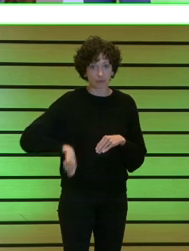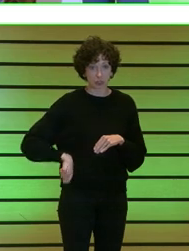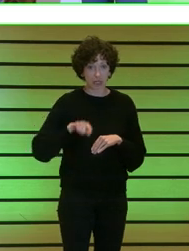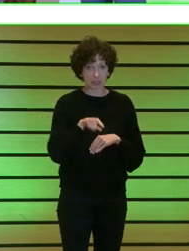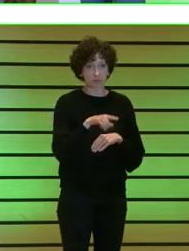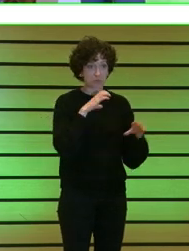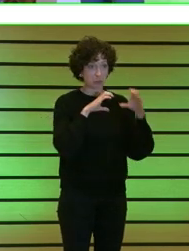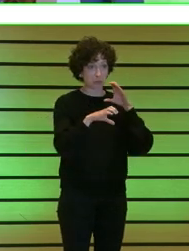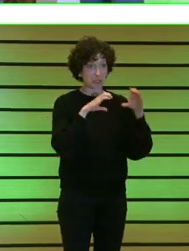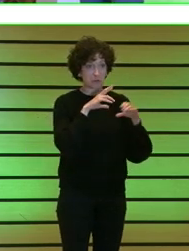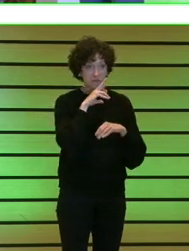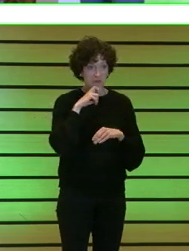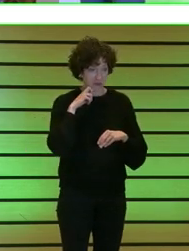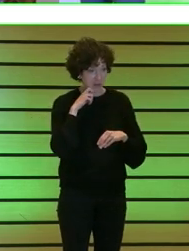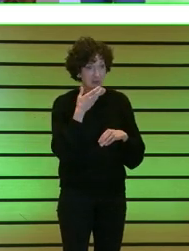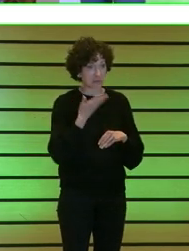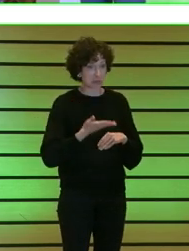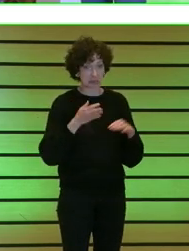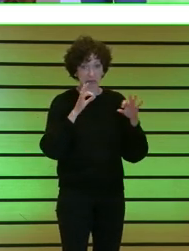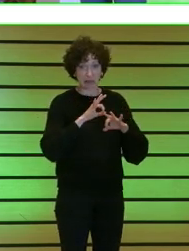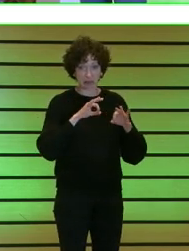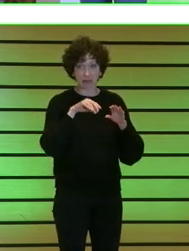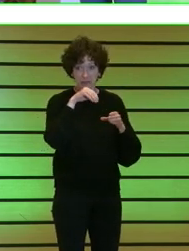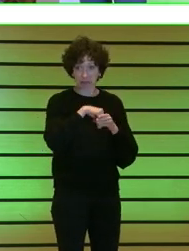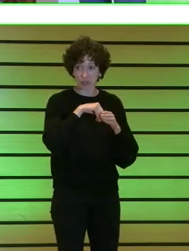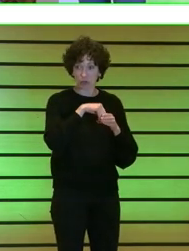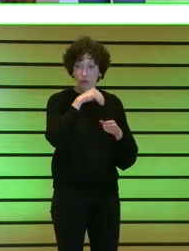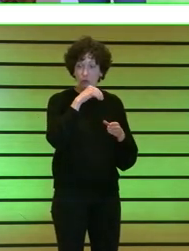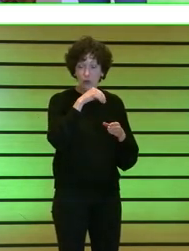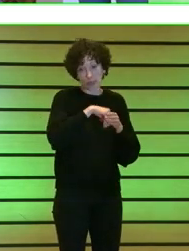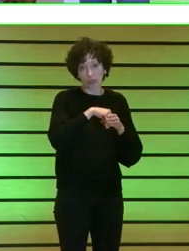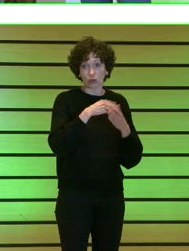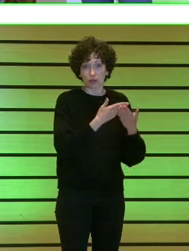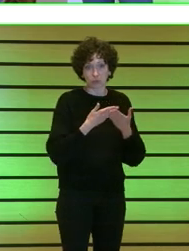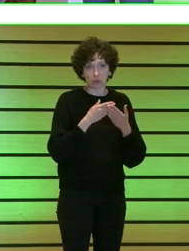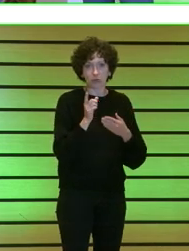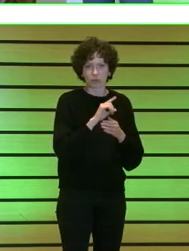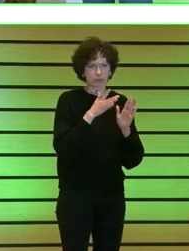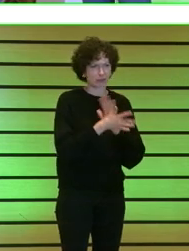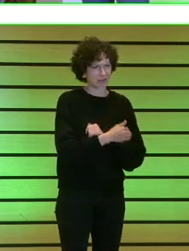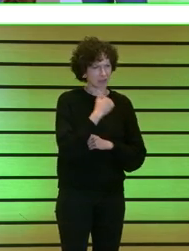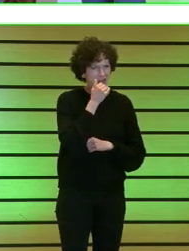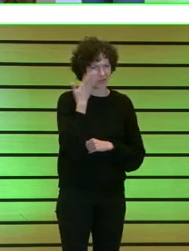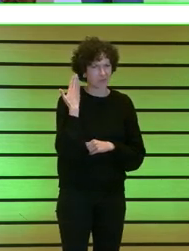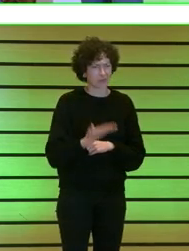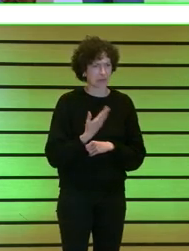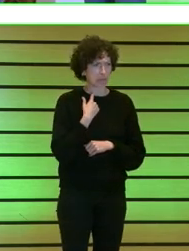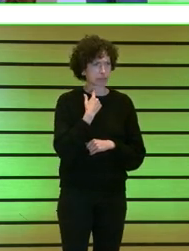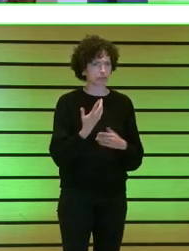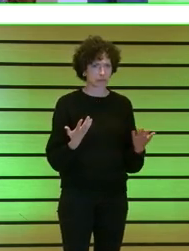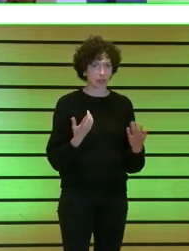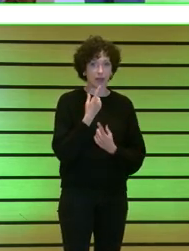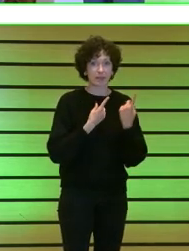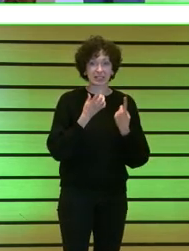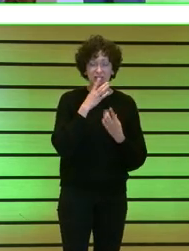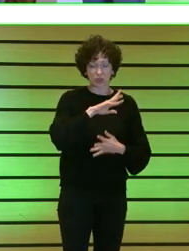se le da ningún valor ninguna importancia y no forma parte del currículum con lo cual nos estamos perdiendo una parte esencial Y eso hace que a veces dar